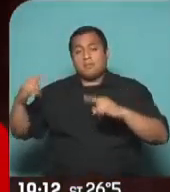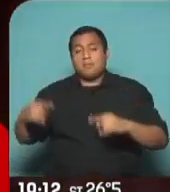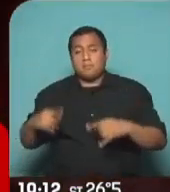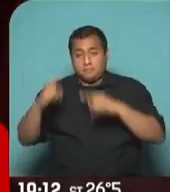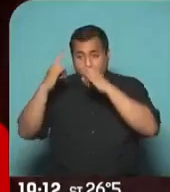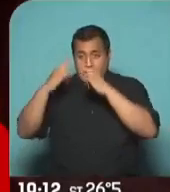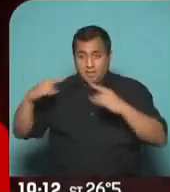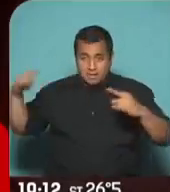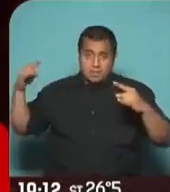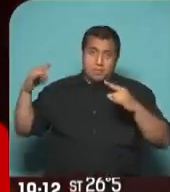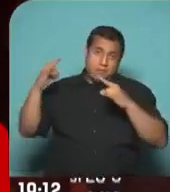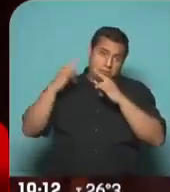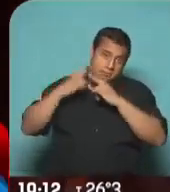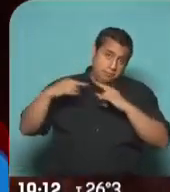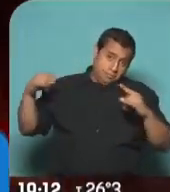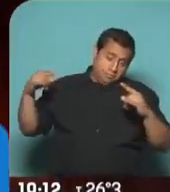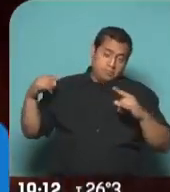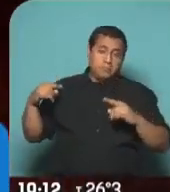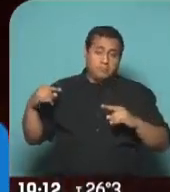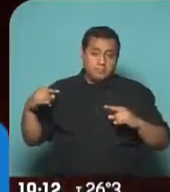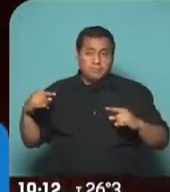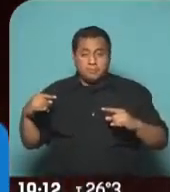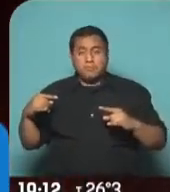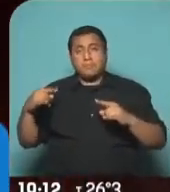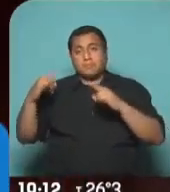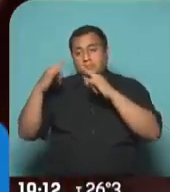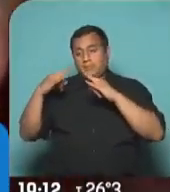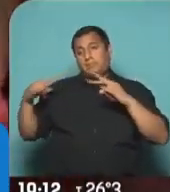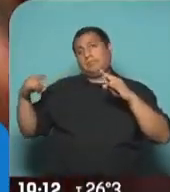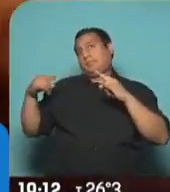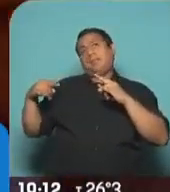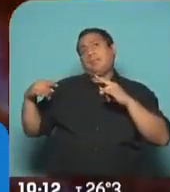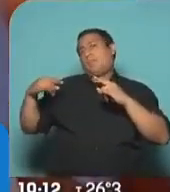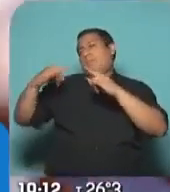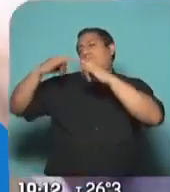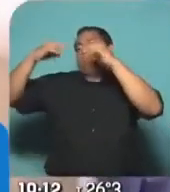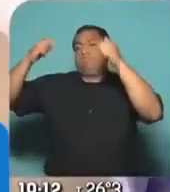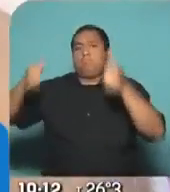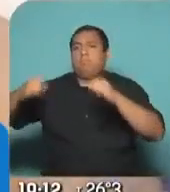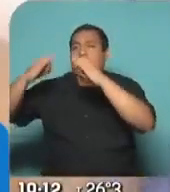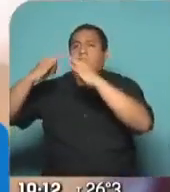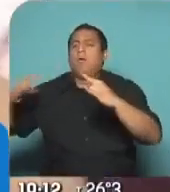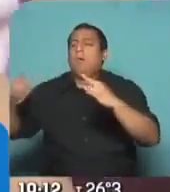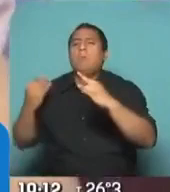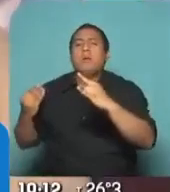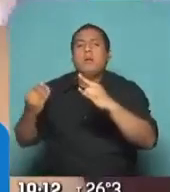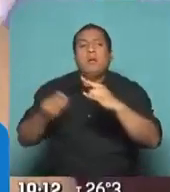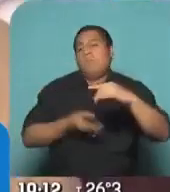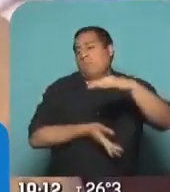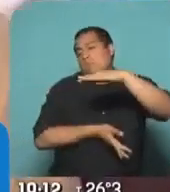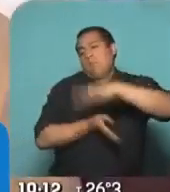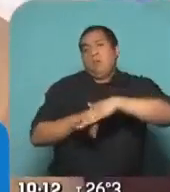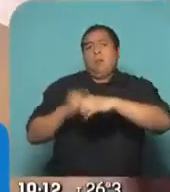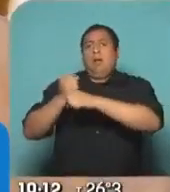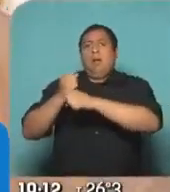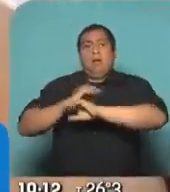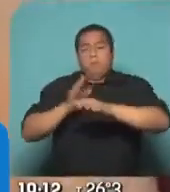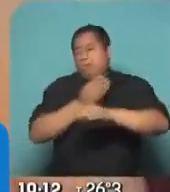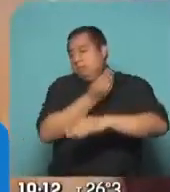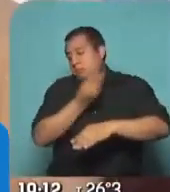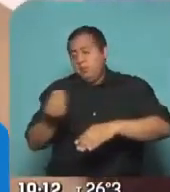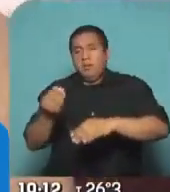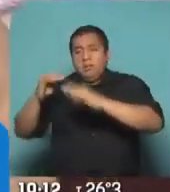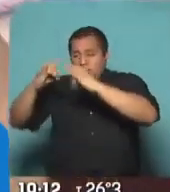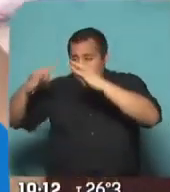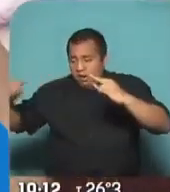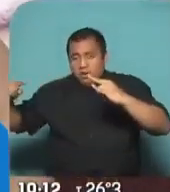que estaba con una carpa en acampe porque lo habían echado del trabajo. Es un compañero que estaba en la lista azul con nosotros